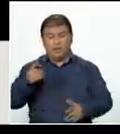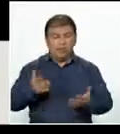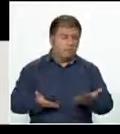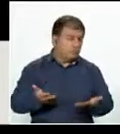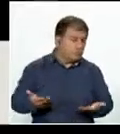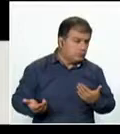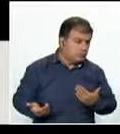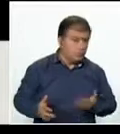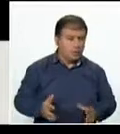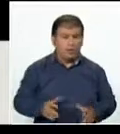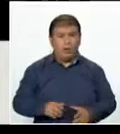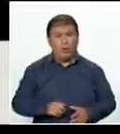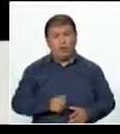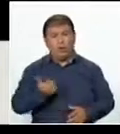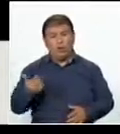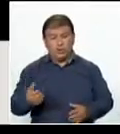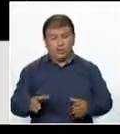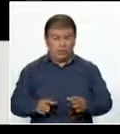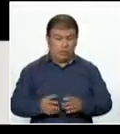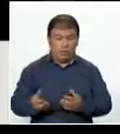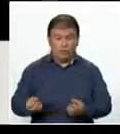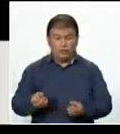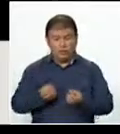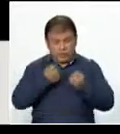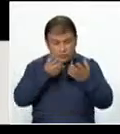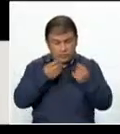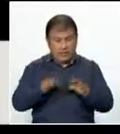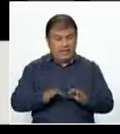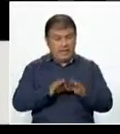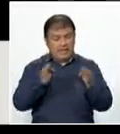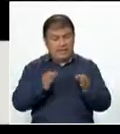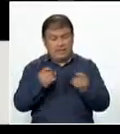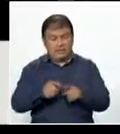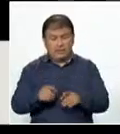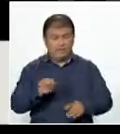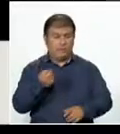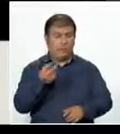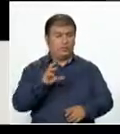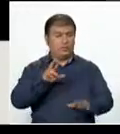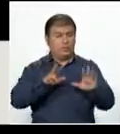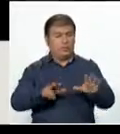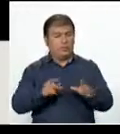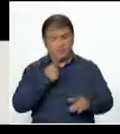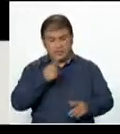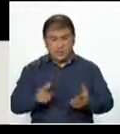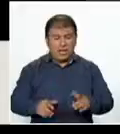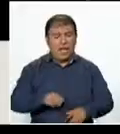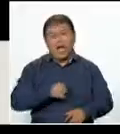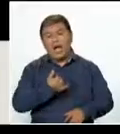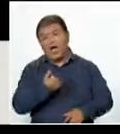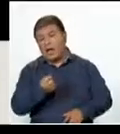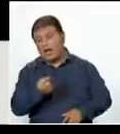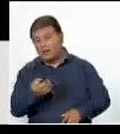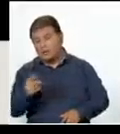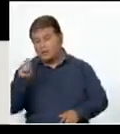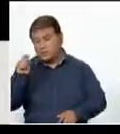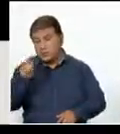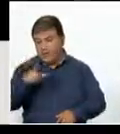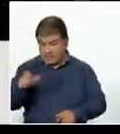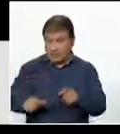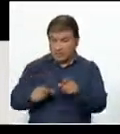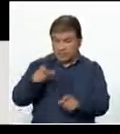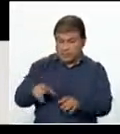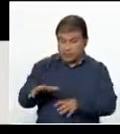¿no? Mire, otro dato que también está ya en redes a esta hora, las 12:08, es que según algunos testigos de este lugar, estos